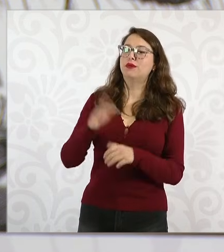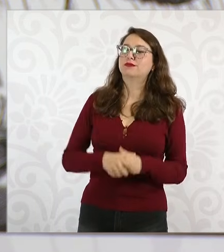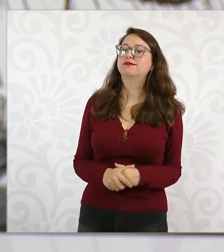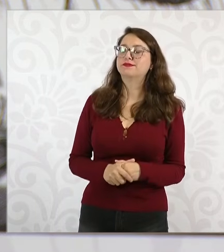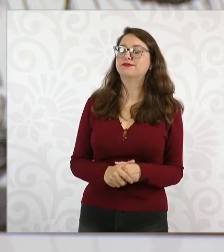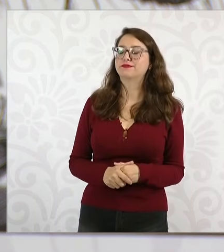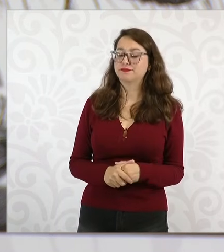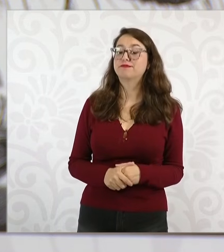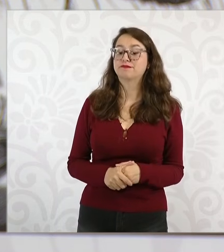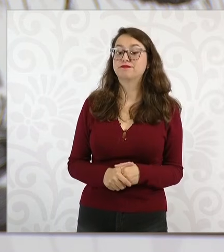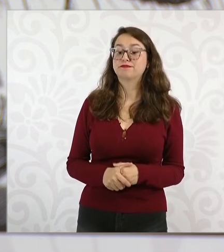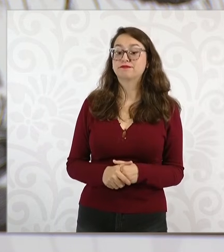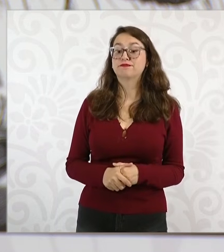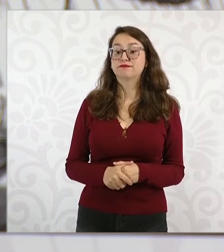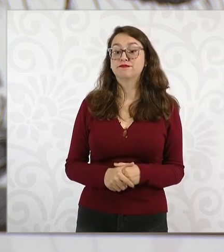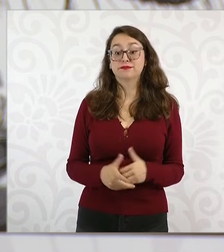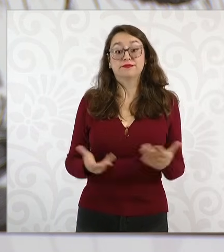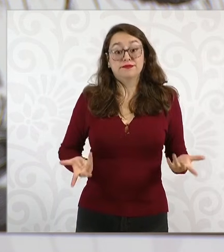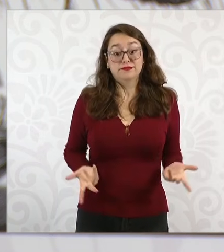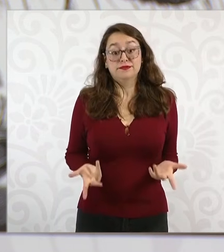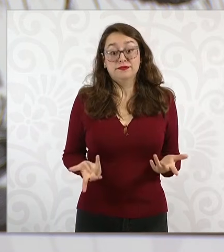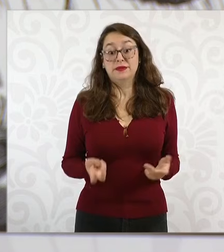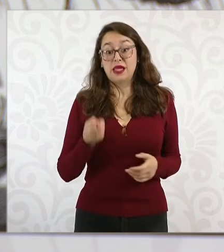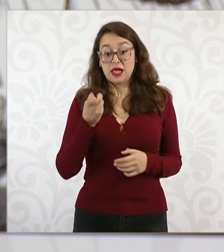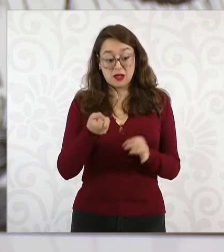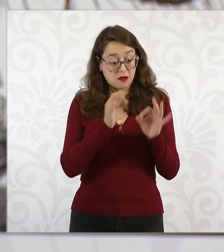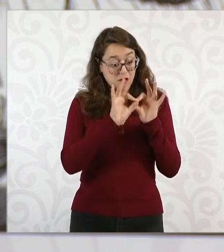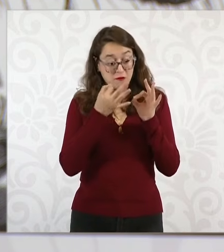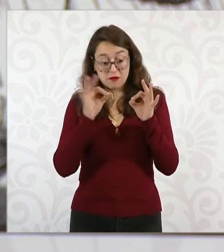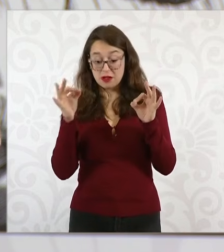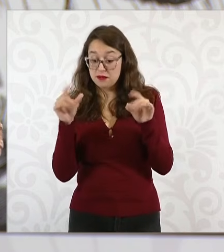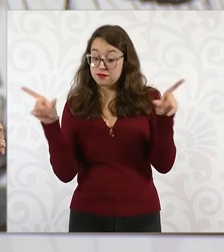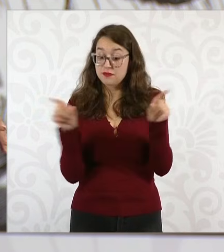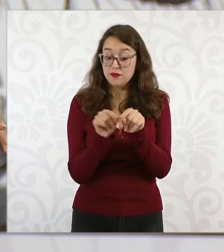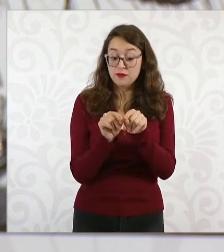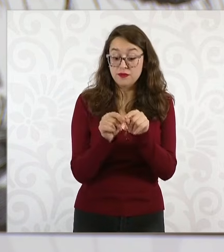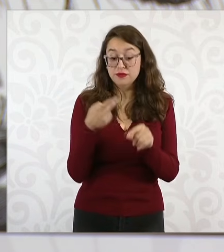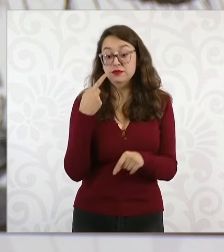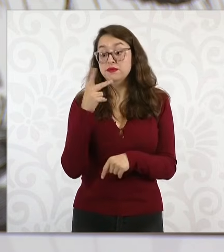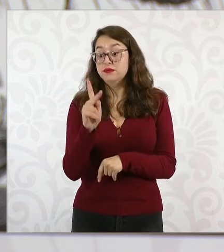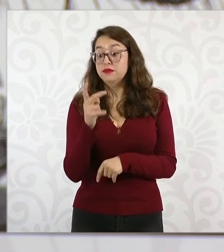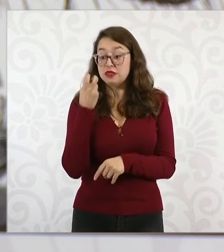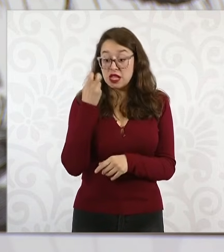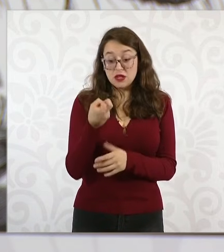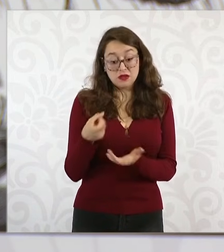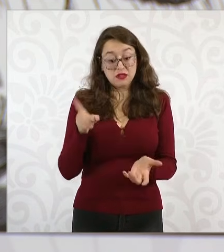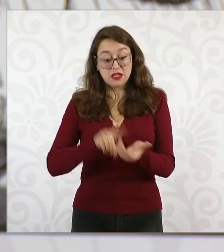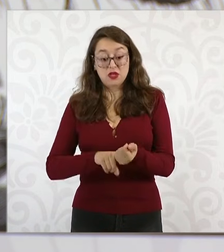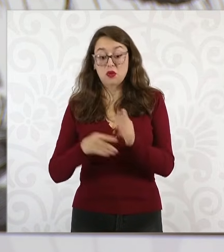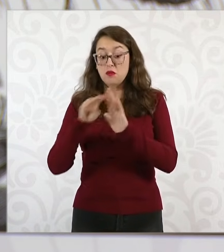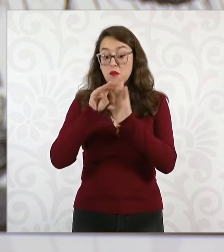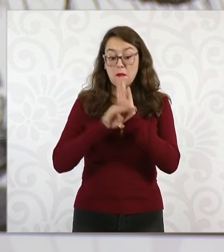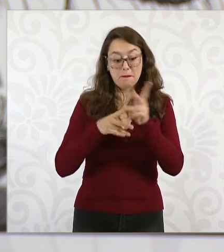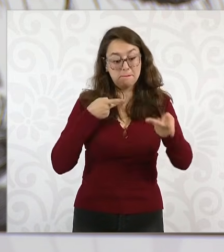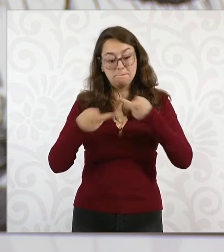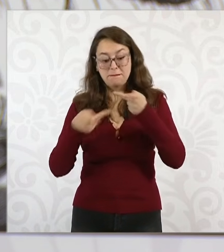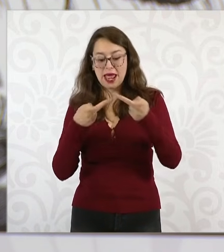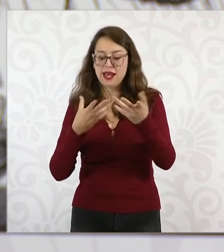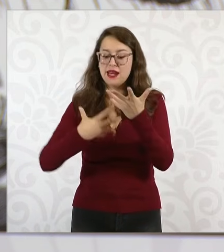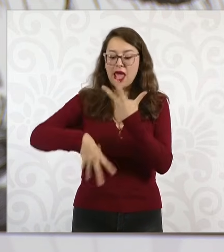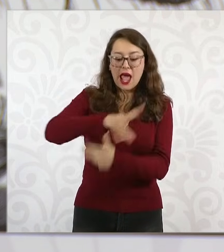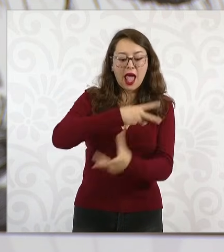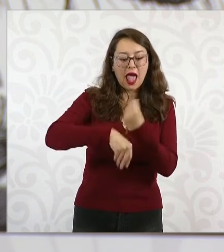que es muy pocas palabras, se habla del modelo económico y de una visión